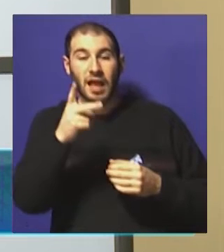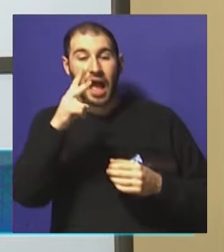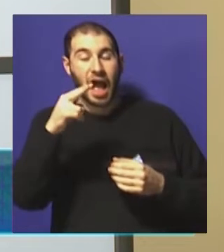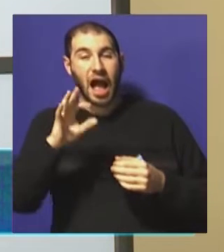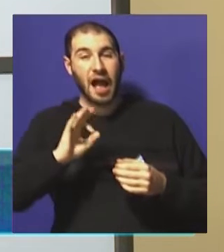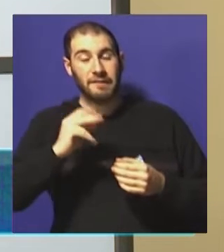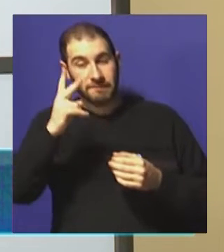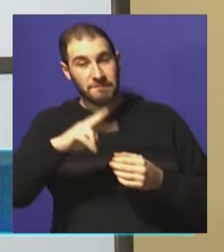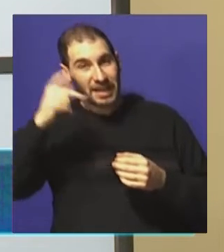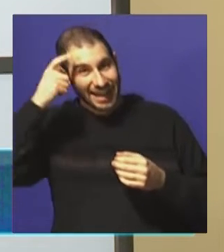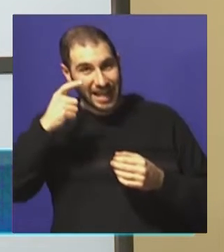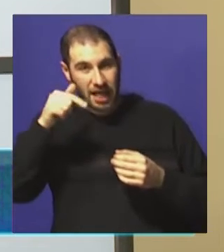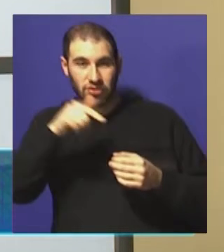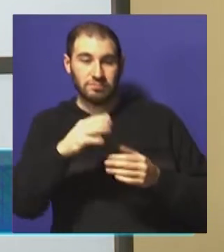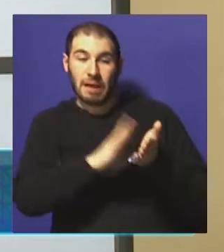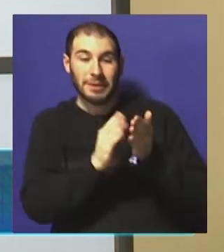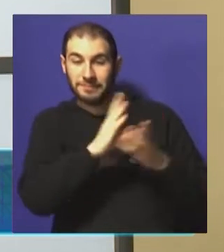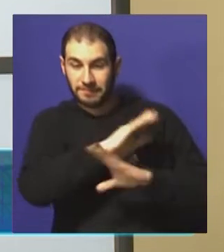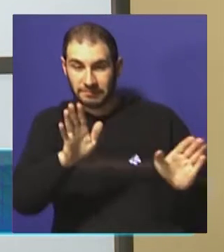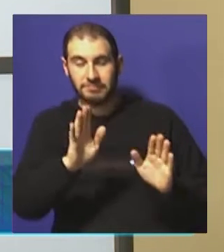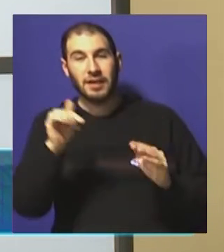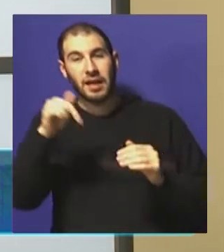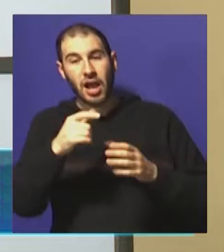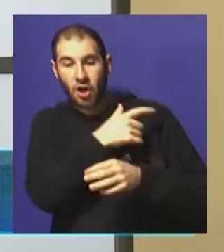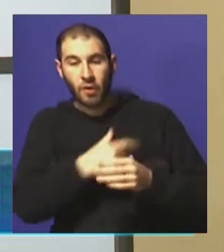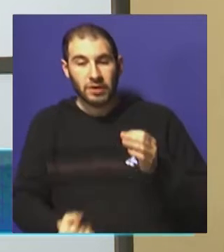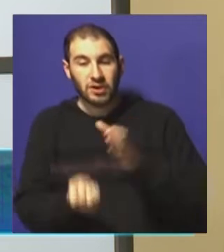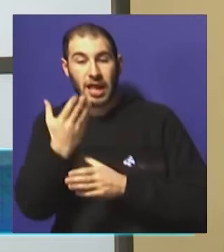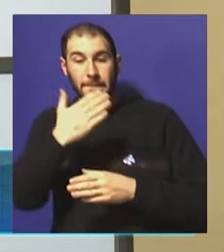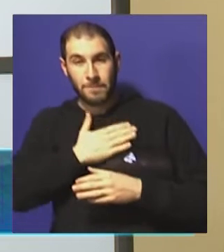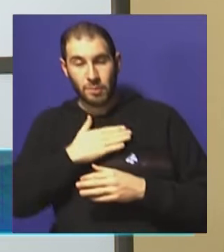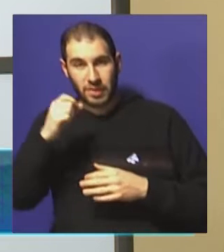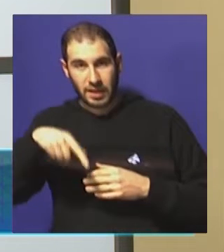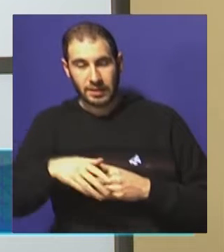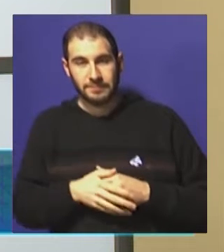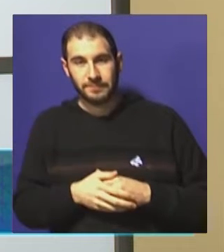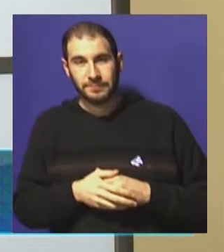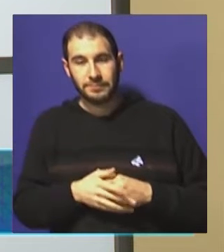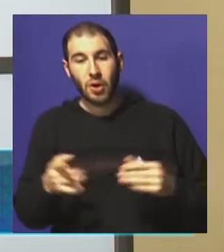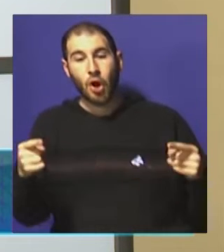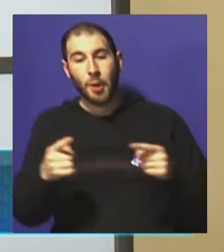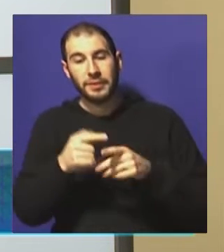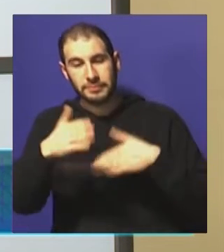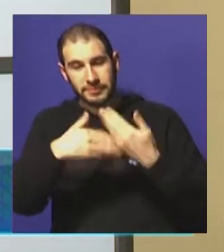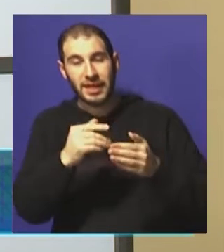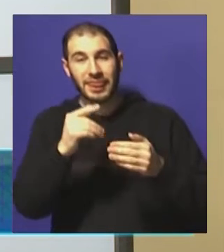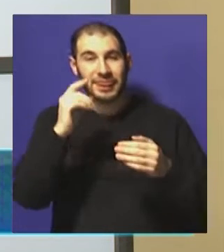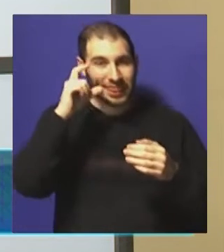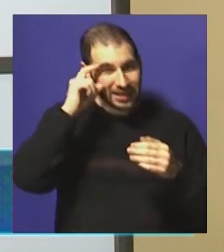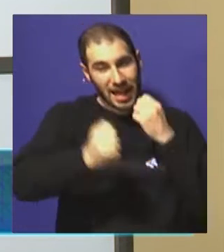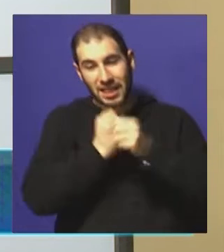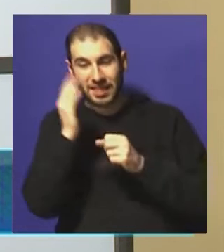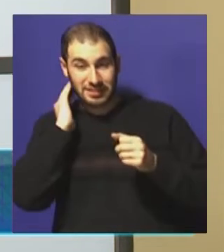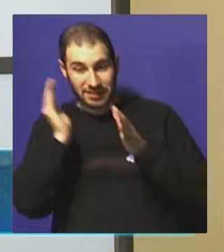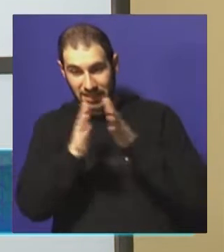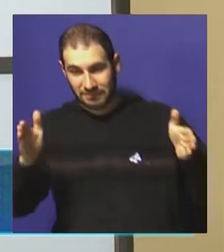virreinato en los papeles por lo menos y había que conformar un gobierno propio. Y ese camino que va del 10 al 16 es un